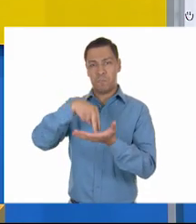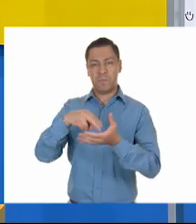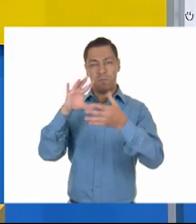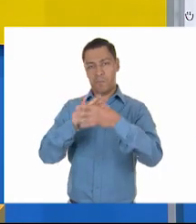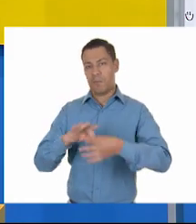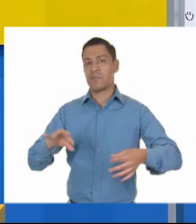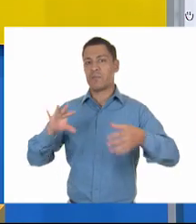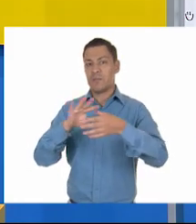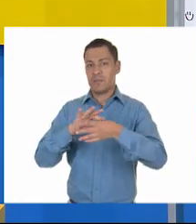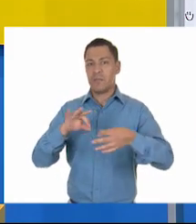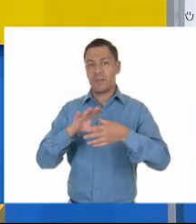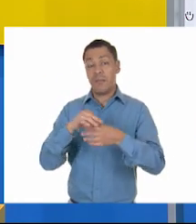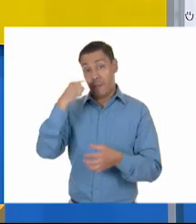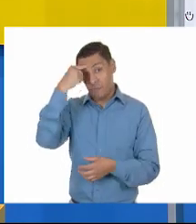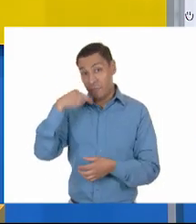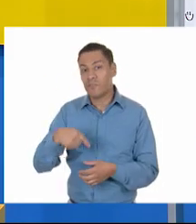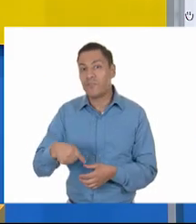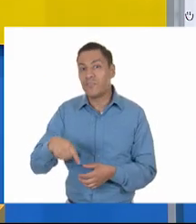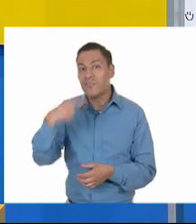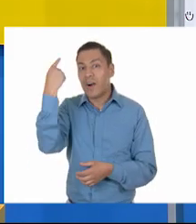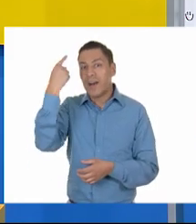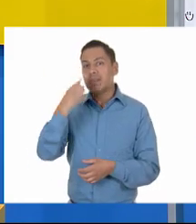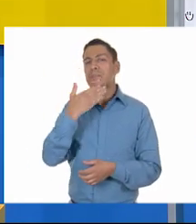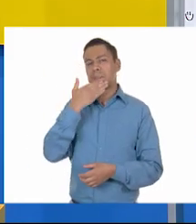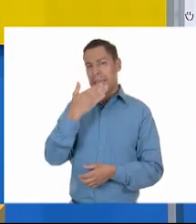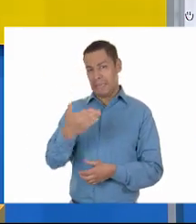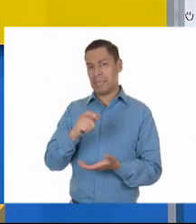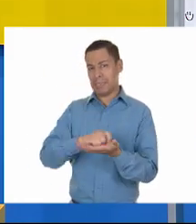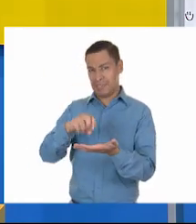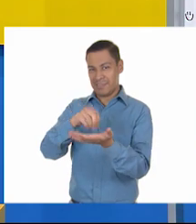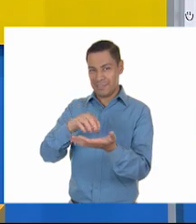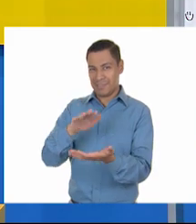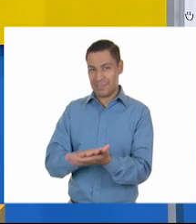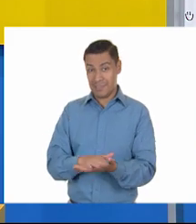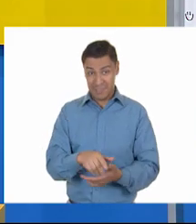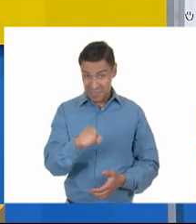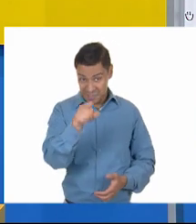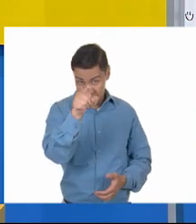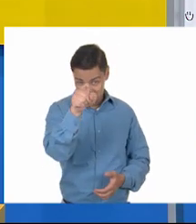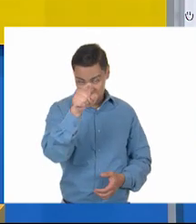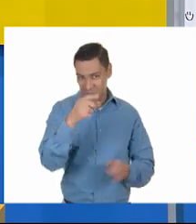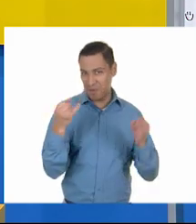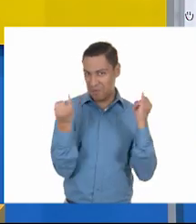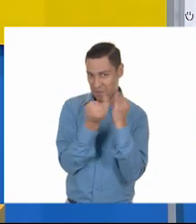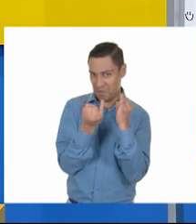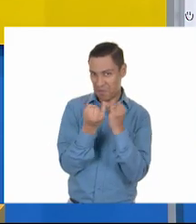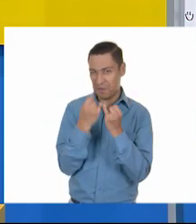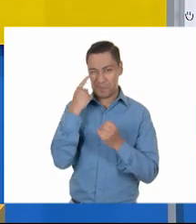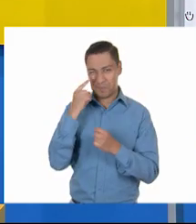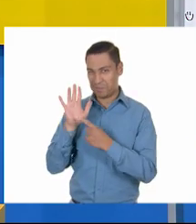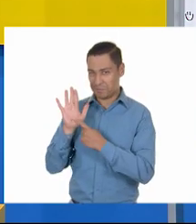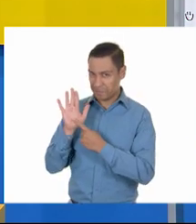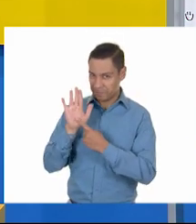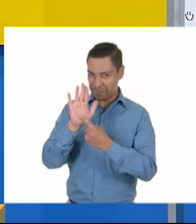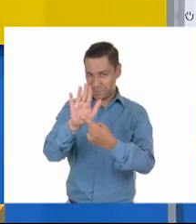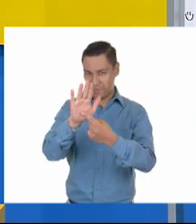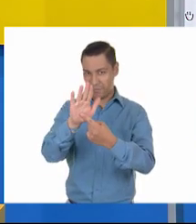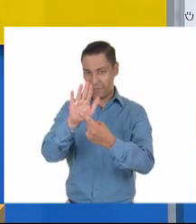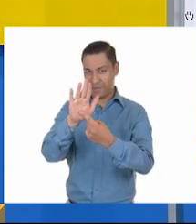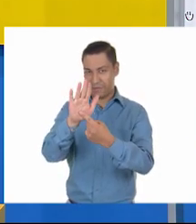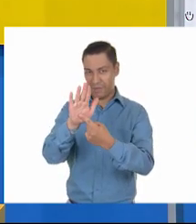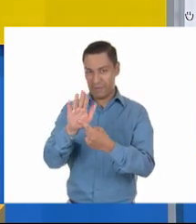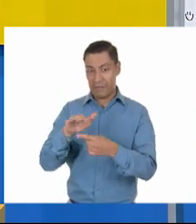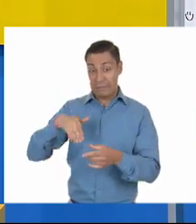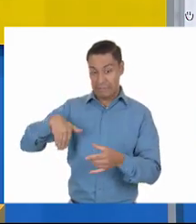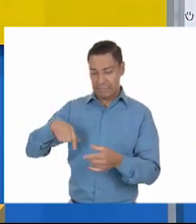verás que es muy sencillo y que queda bastante bien. Niñas y niños, aquí tenemos ya el informe con las anotaciones